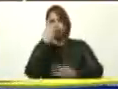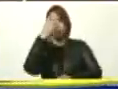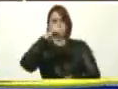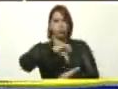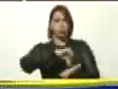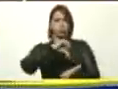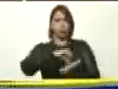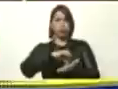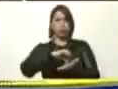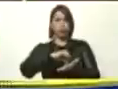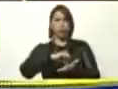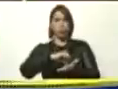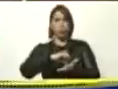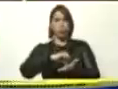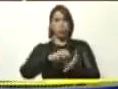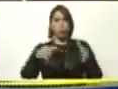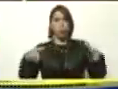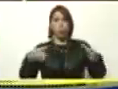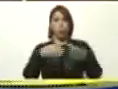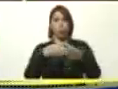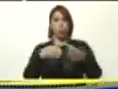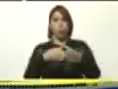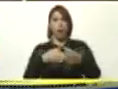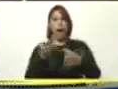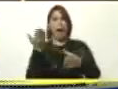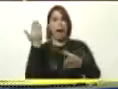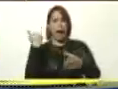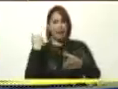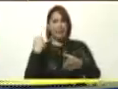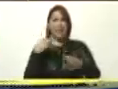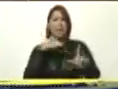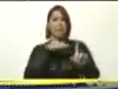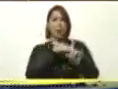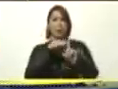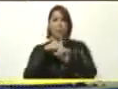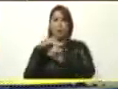Paraguaná, que yo ayer sufrí un ataque terrorista.